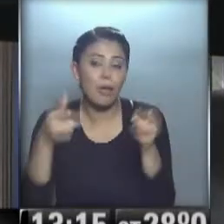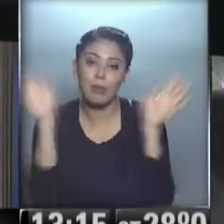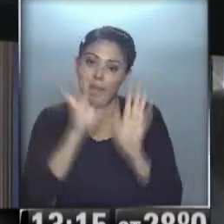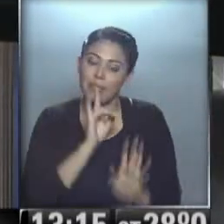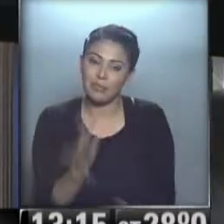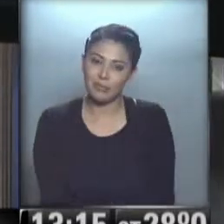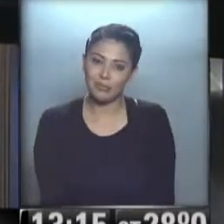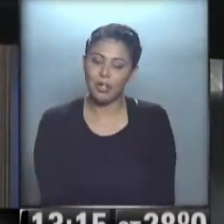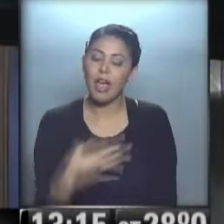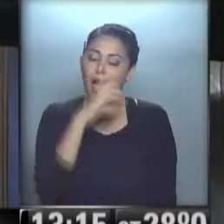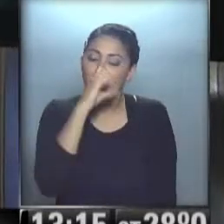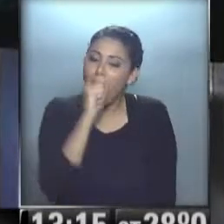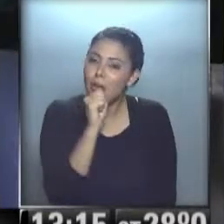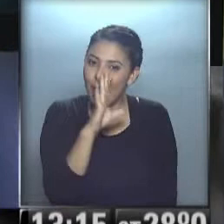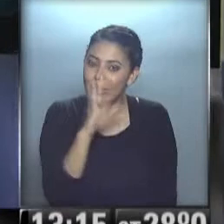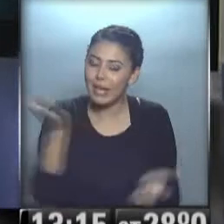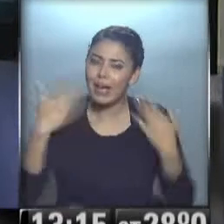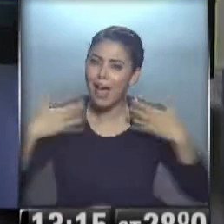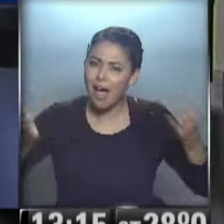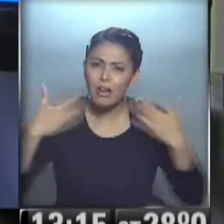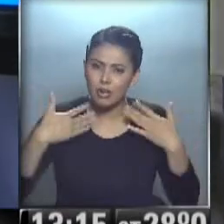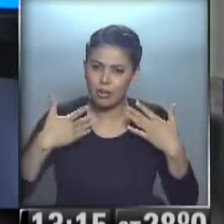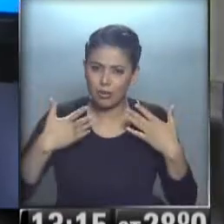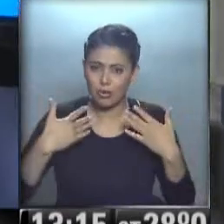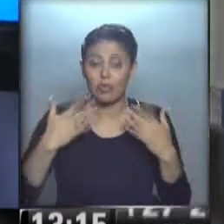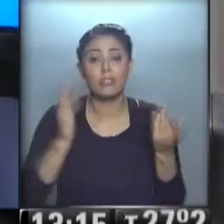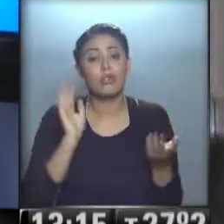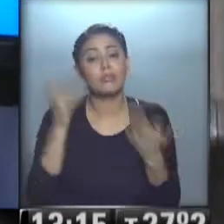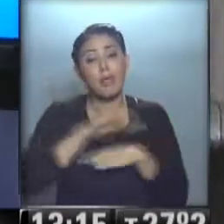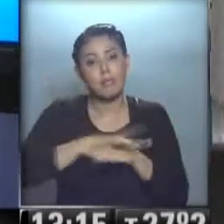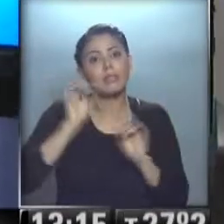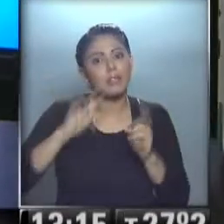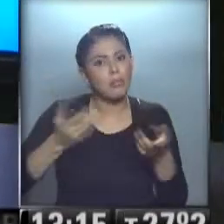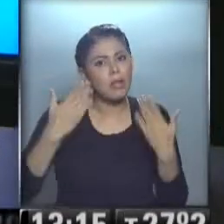prepararse a soportar altas temperaturas mínimas, que claro, van a